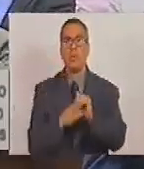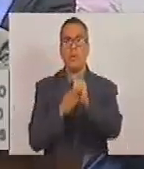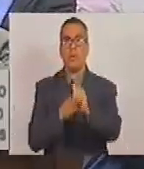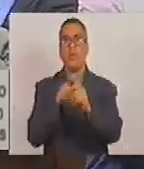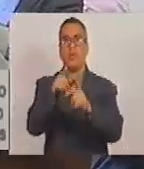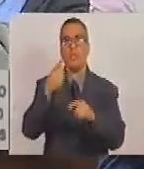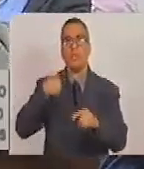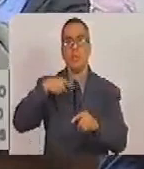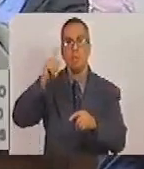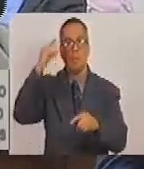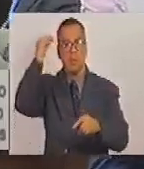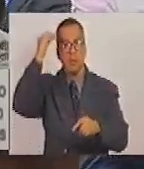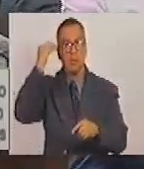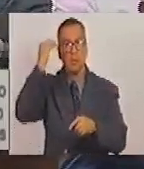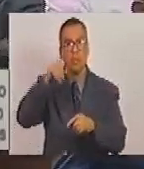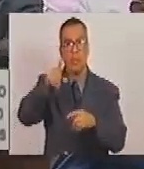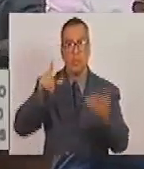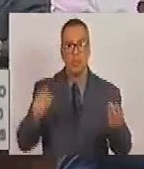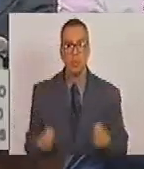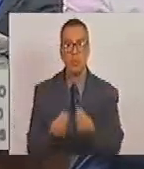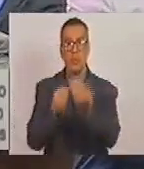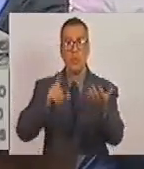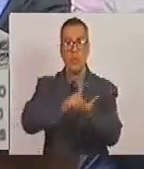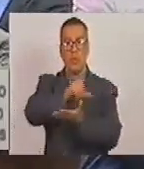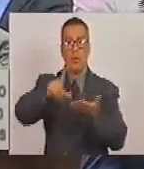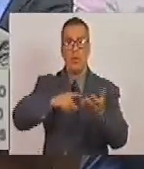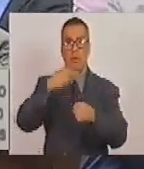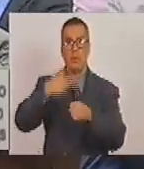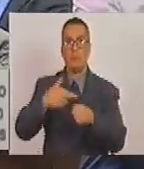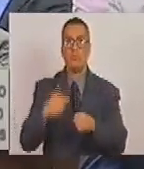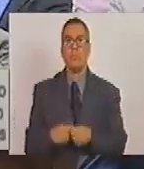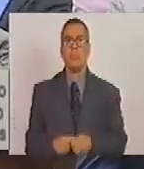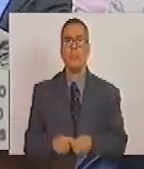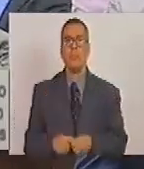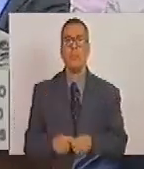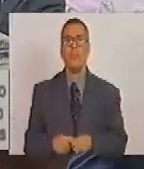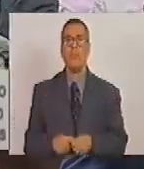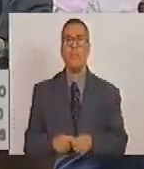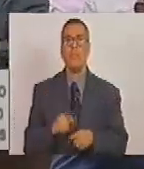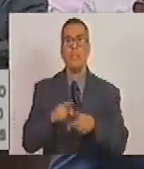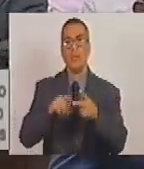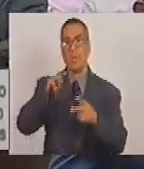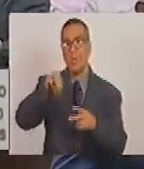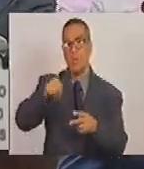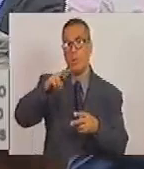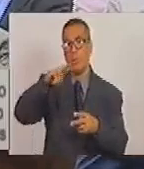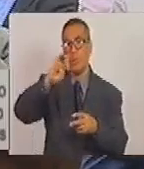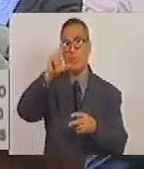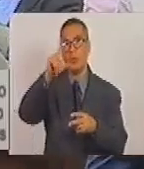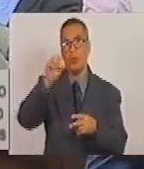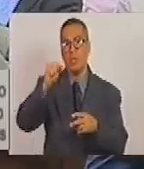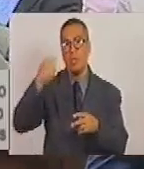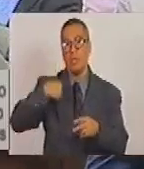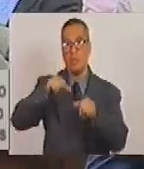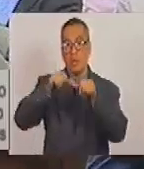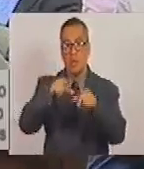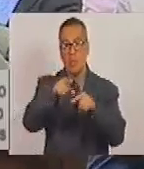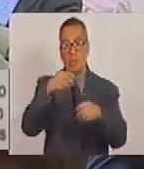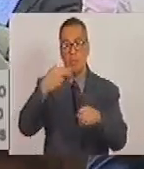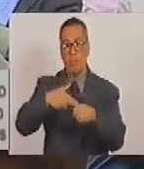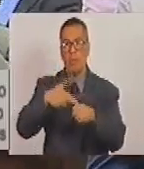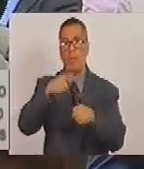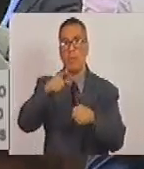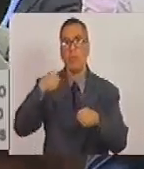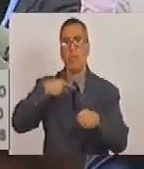que se tenía pensado al lago de Maracaibo. Porque Morales estaba en Maracaibo. Había